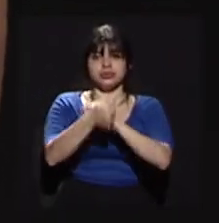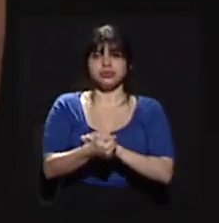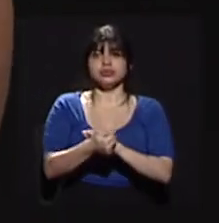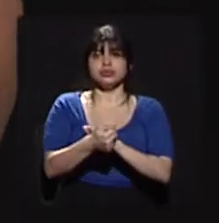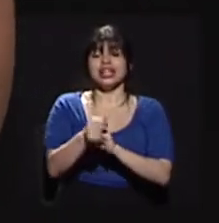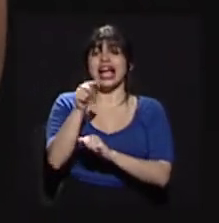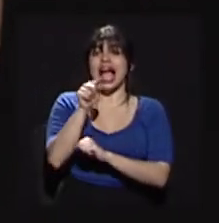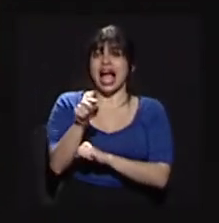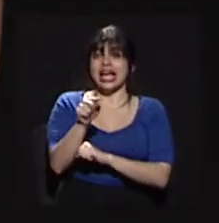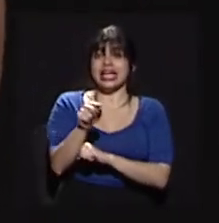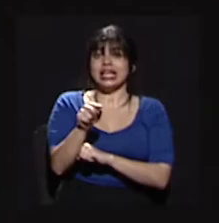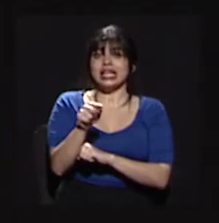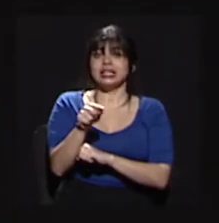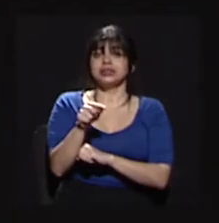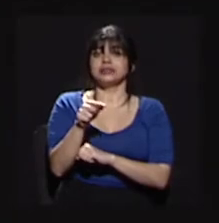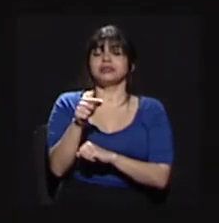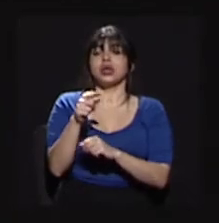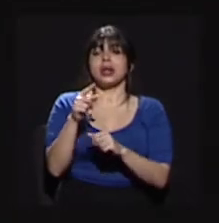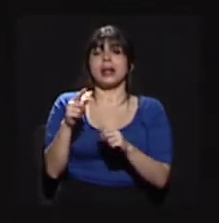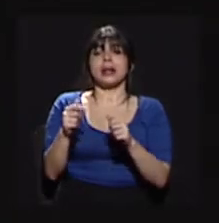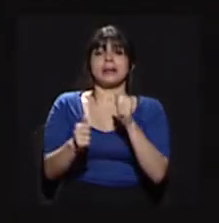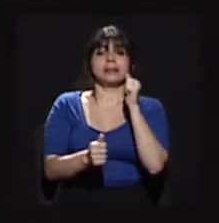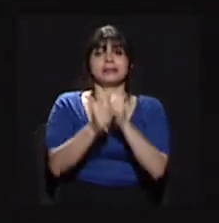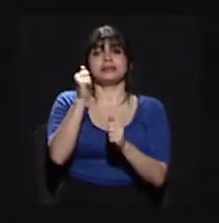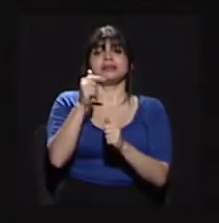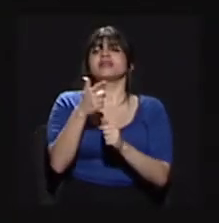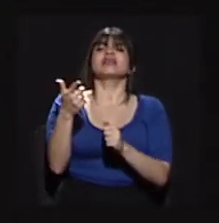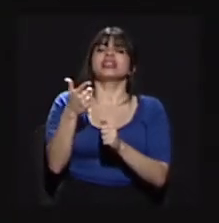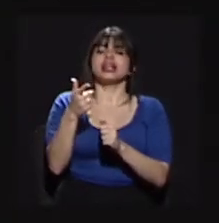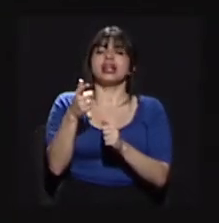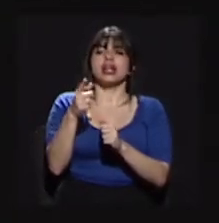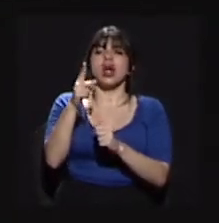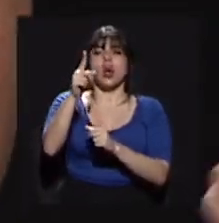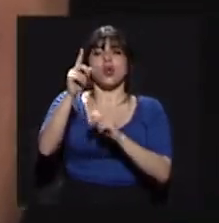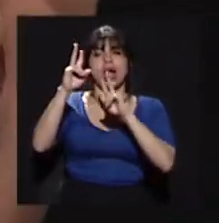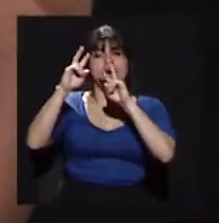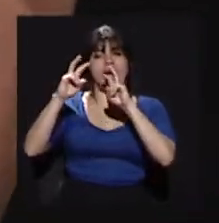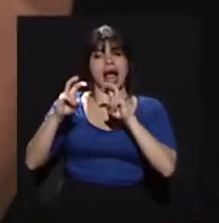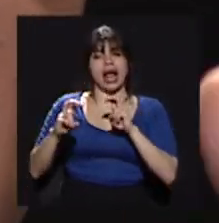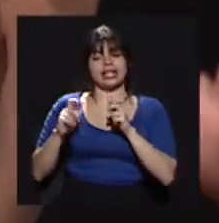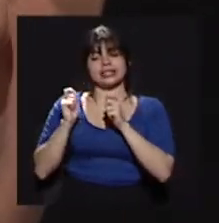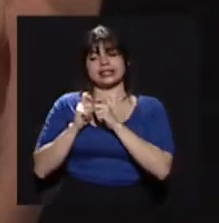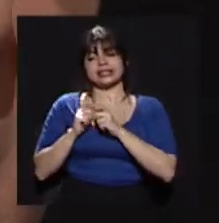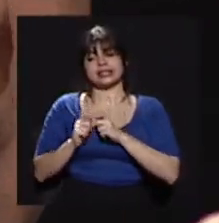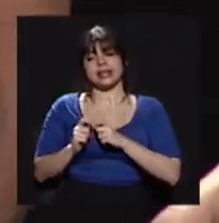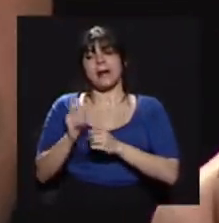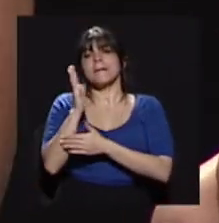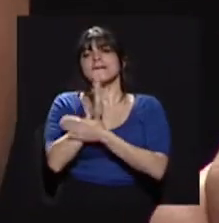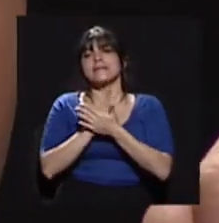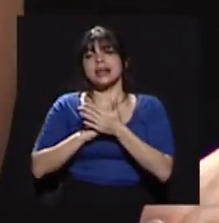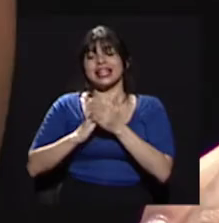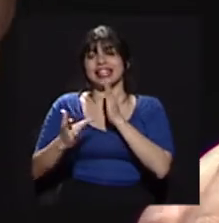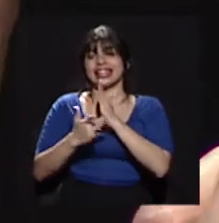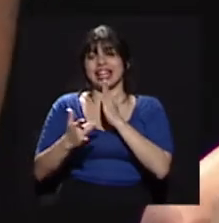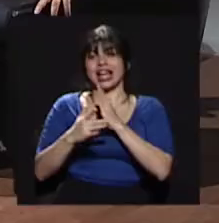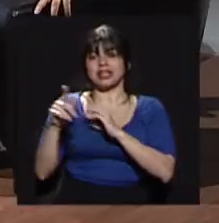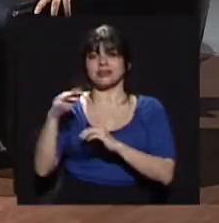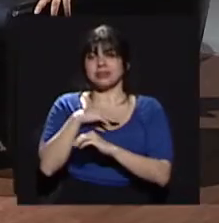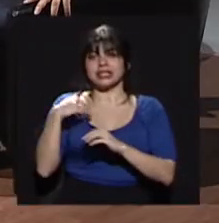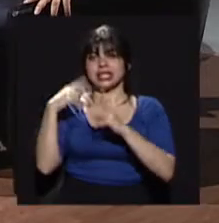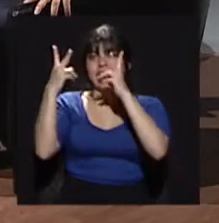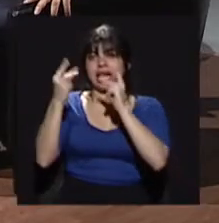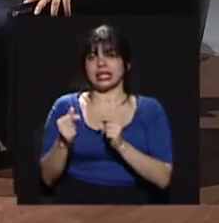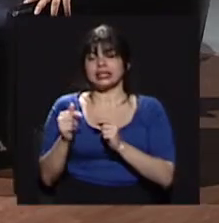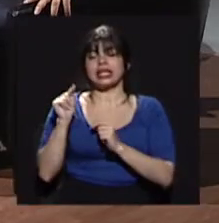ahí lo que está privando es un análisis muy detallado de parte de los técnicos de hacienda